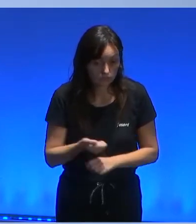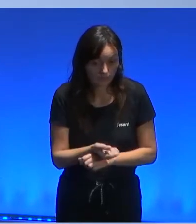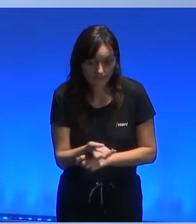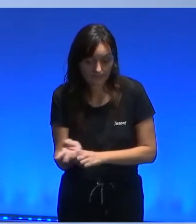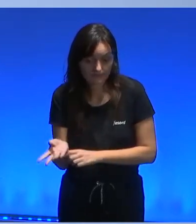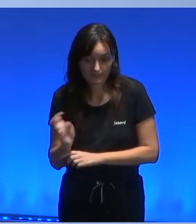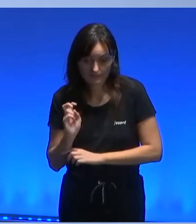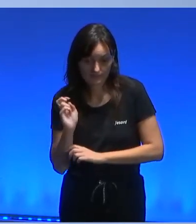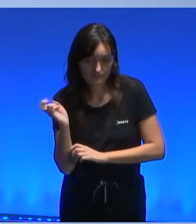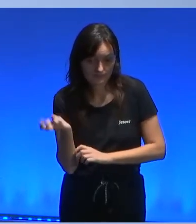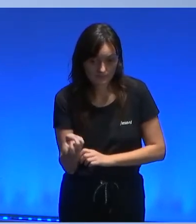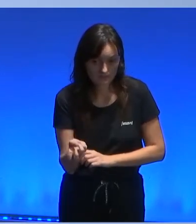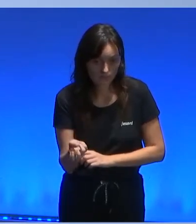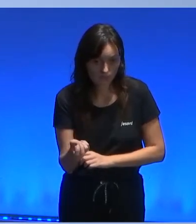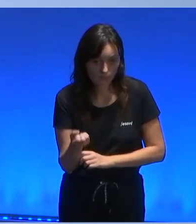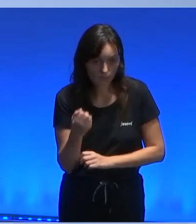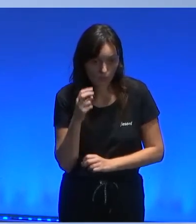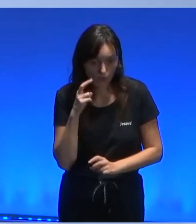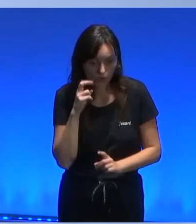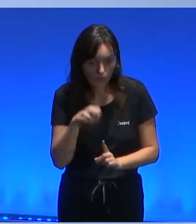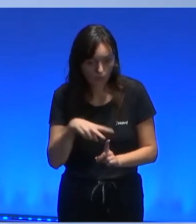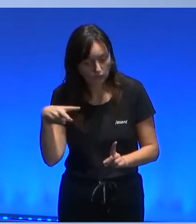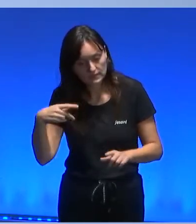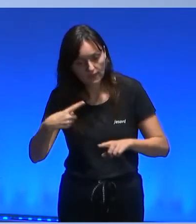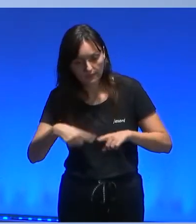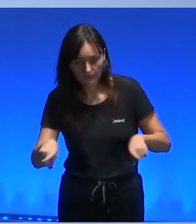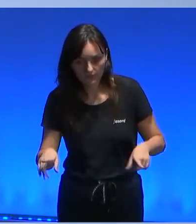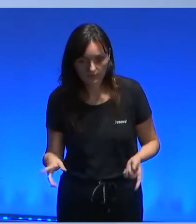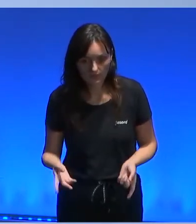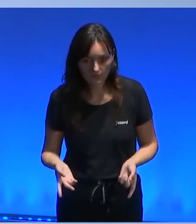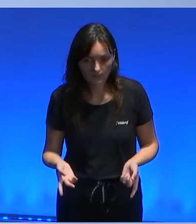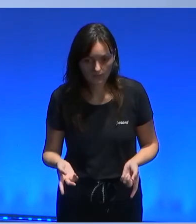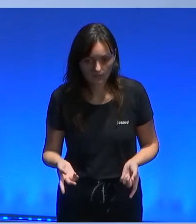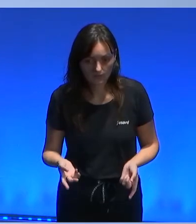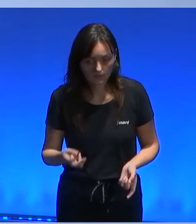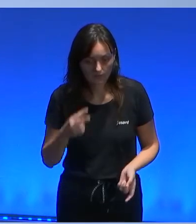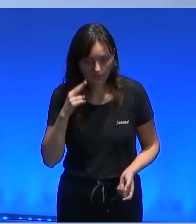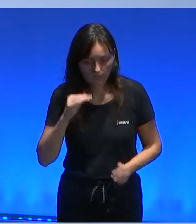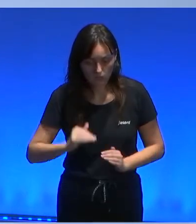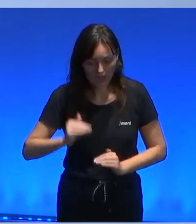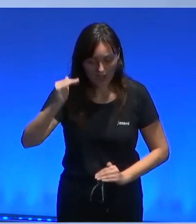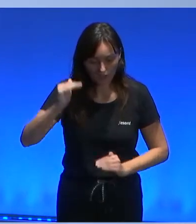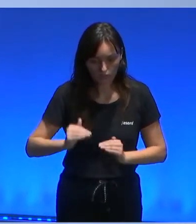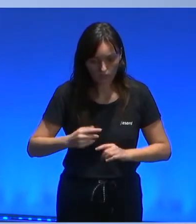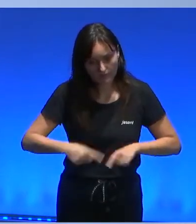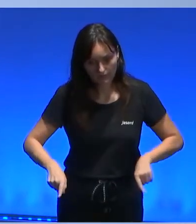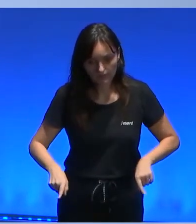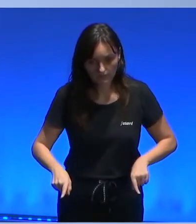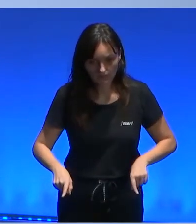Los niños ven otras cosas de la nuestra. La ven a otra altura,